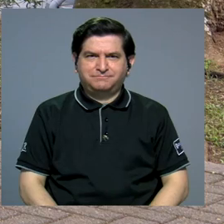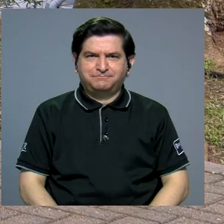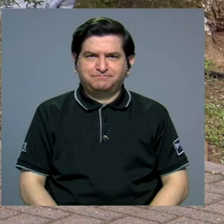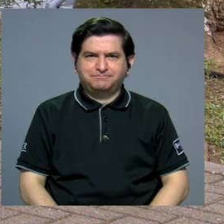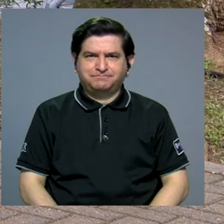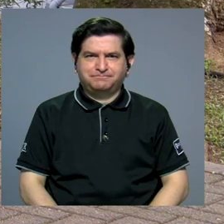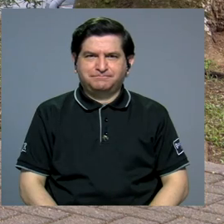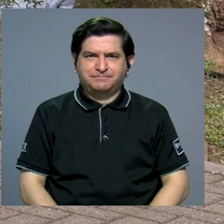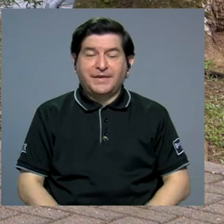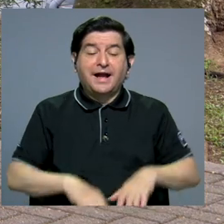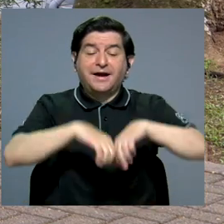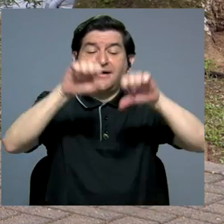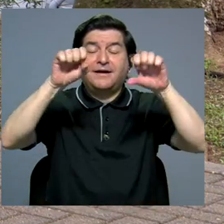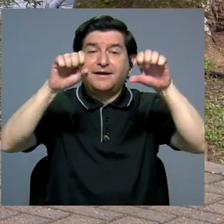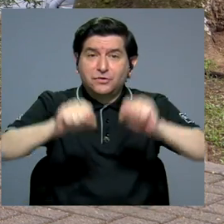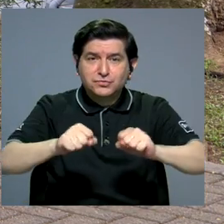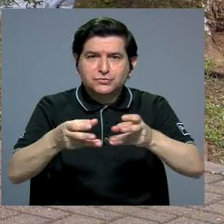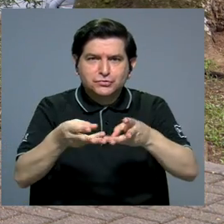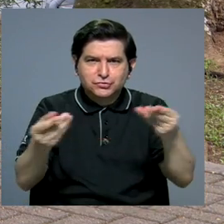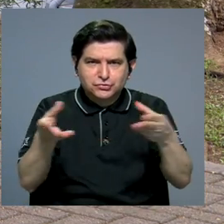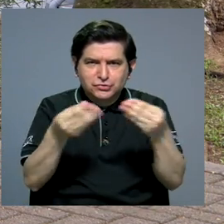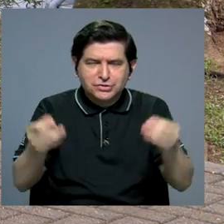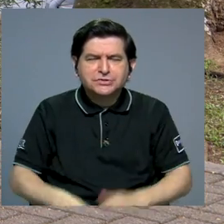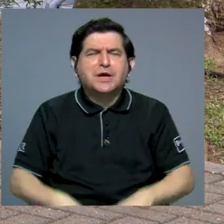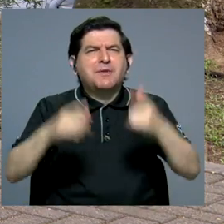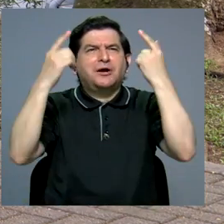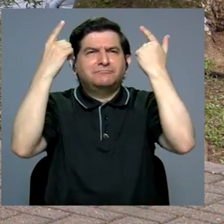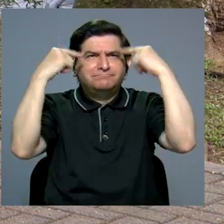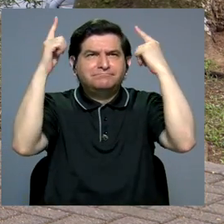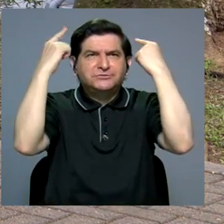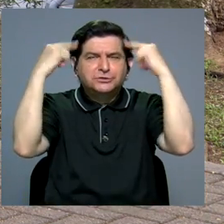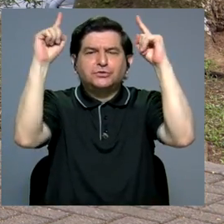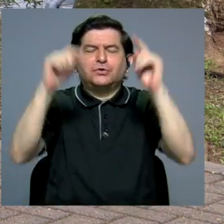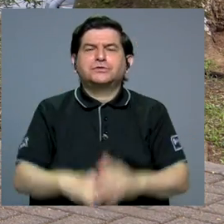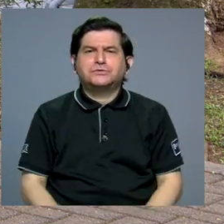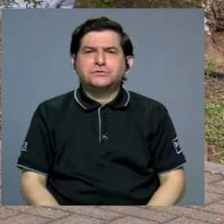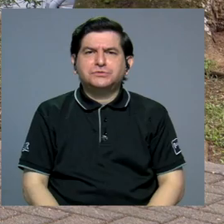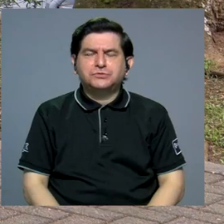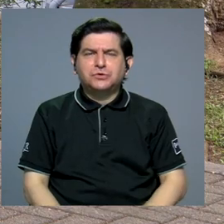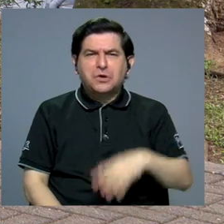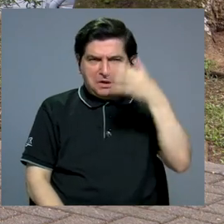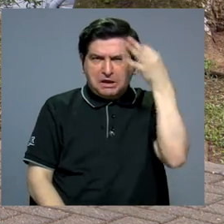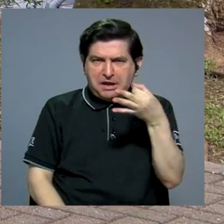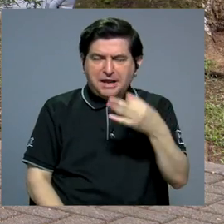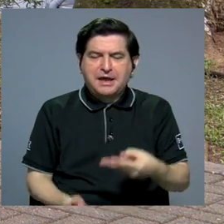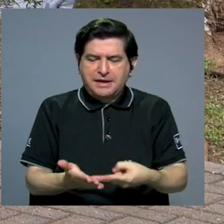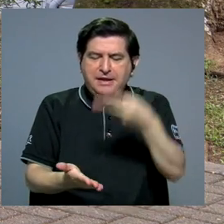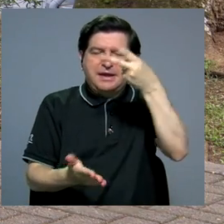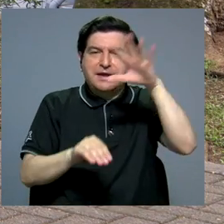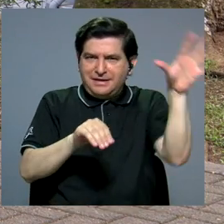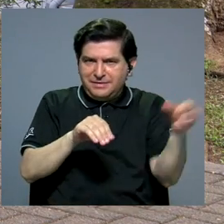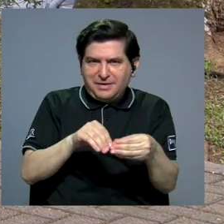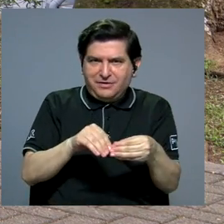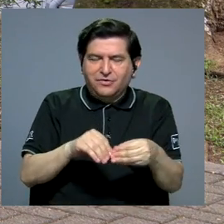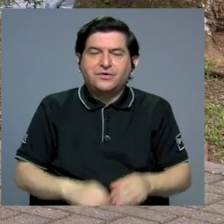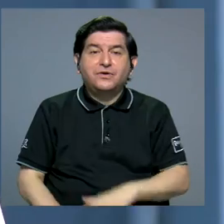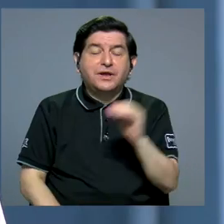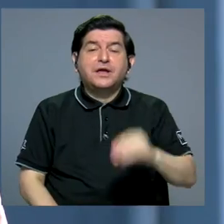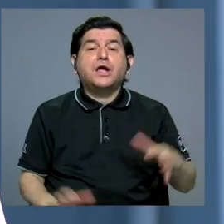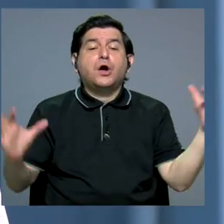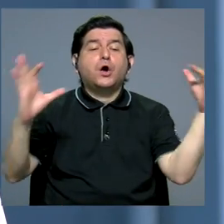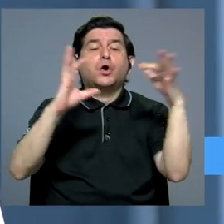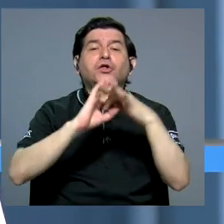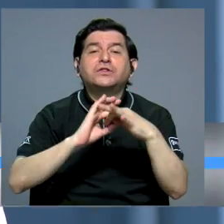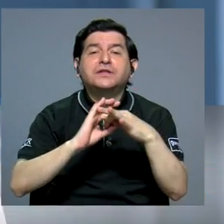de un sistema productivo sumamente eficiente, una apuesta muy grande a lo que es valor agregado y